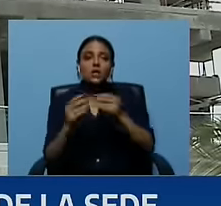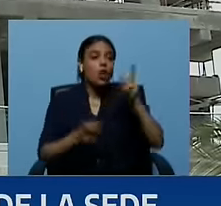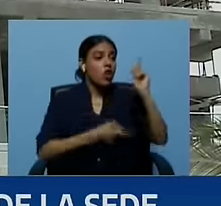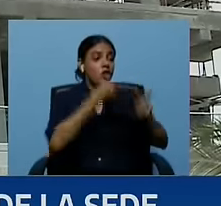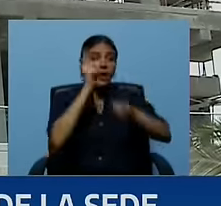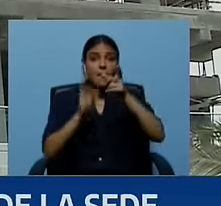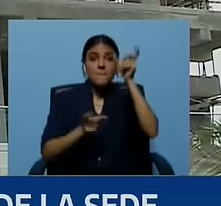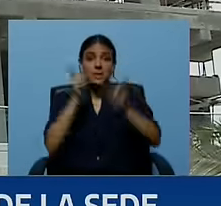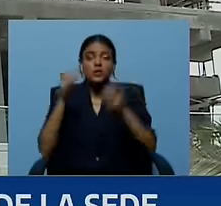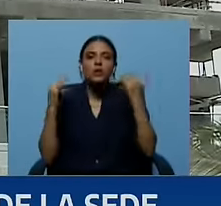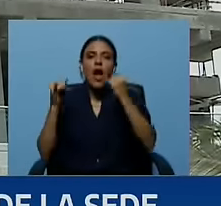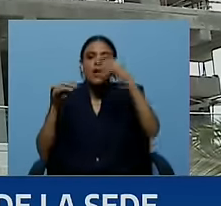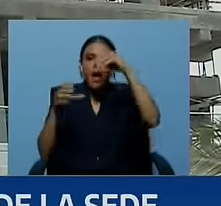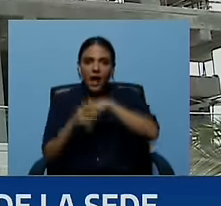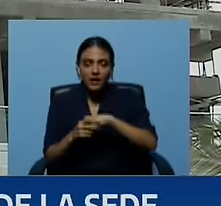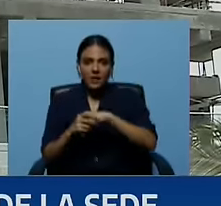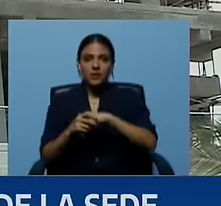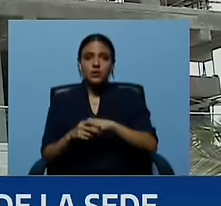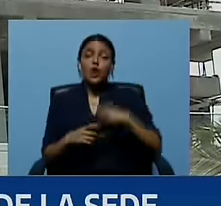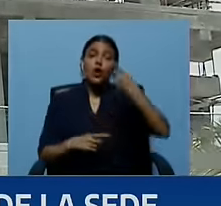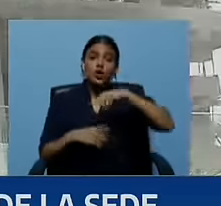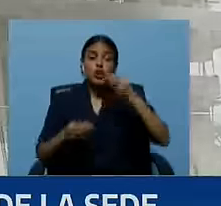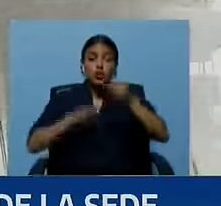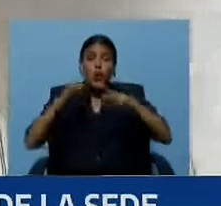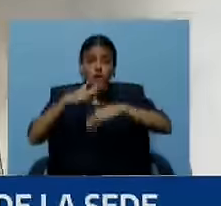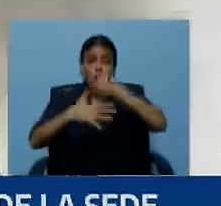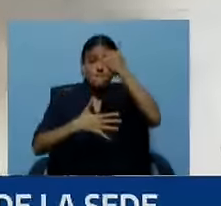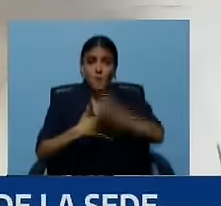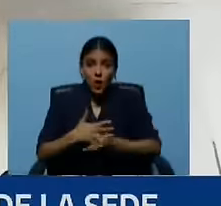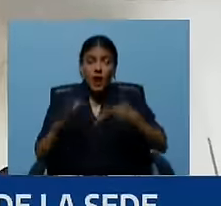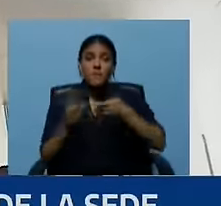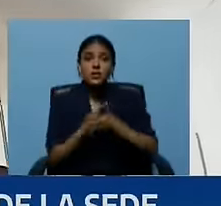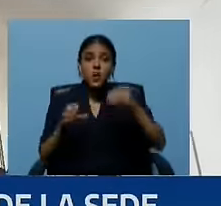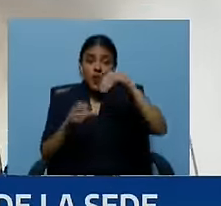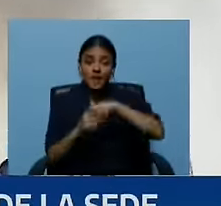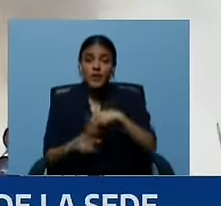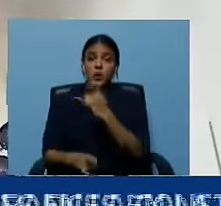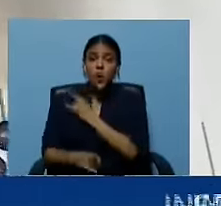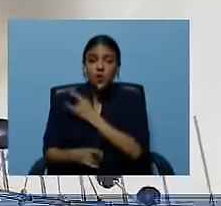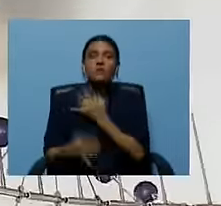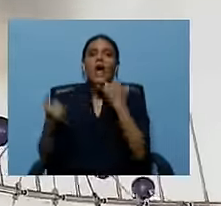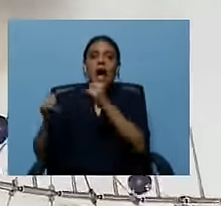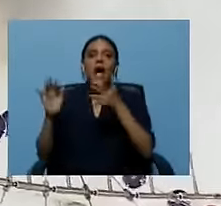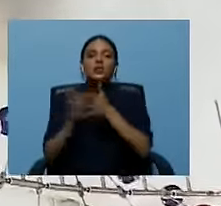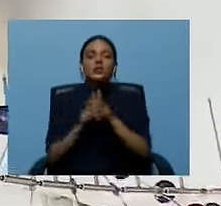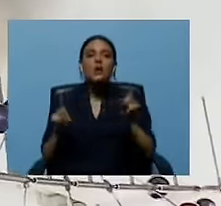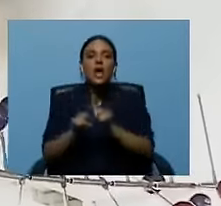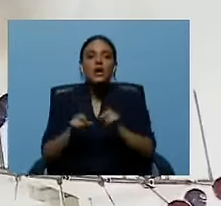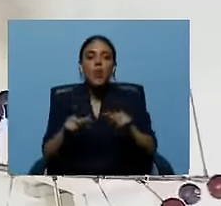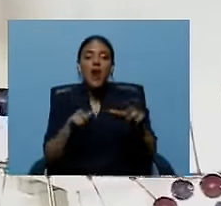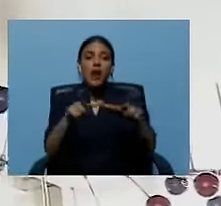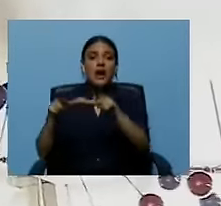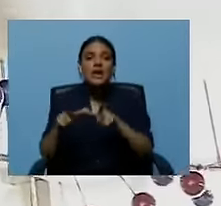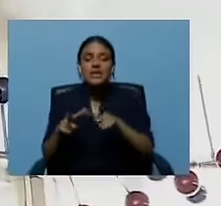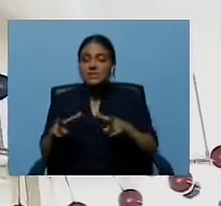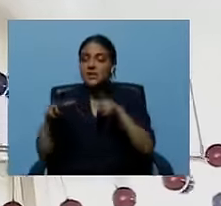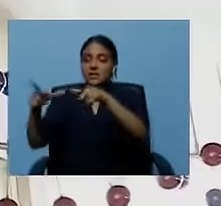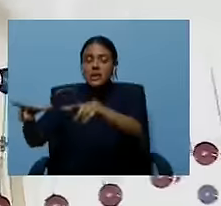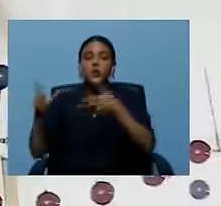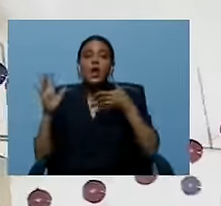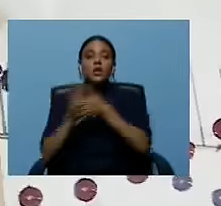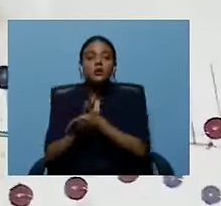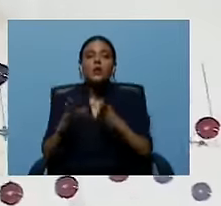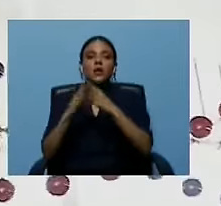organismos vivos. Parte del programa que se va a desarrollar en esta universidad tiene que ver con la licenciatura en biotecnología y la licenciatura en